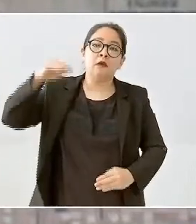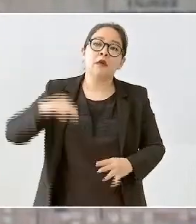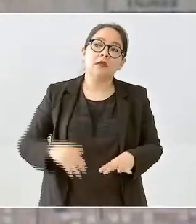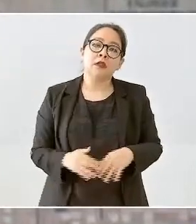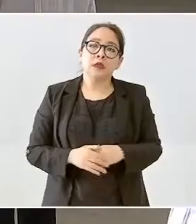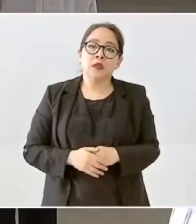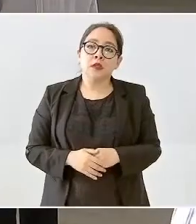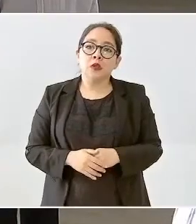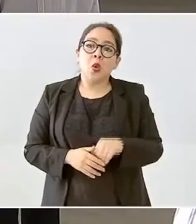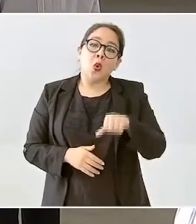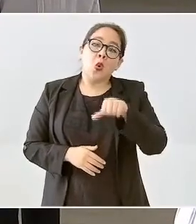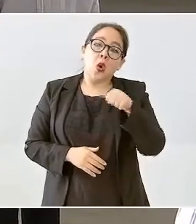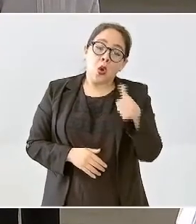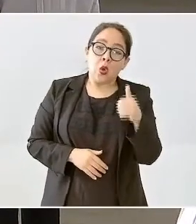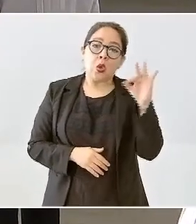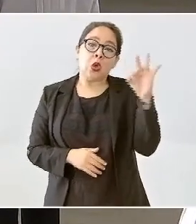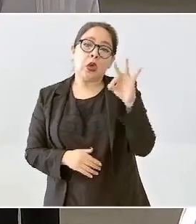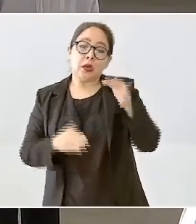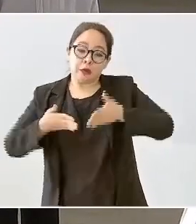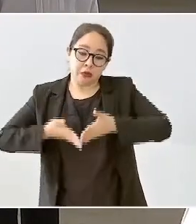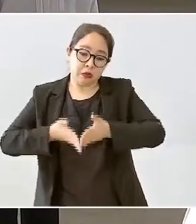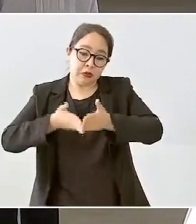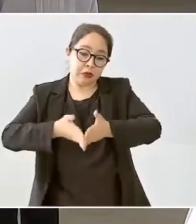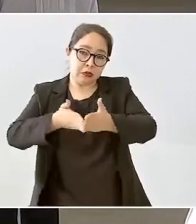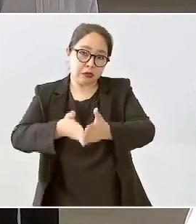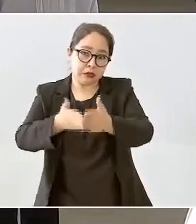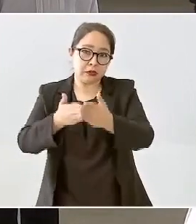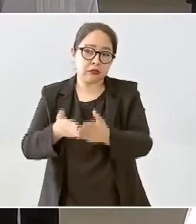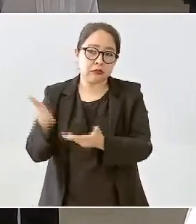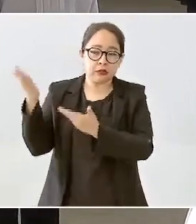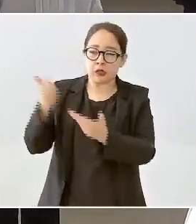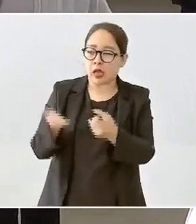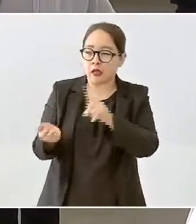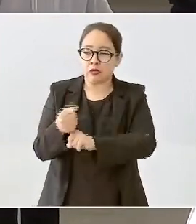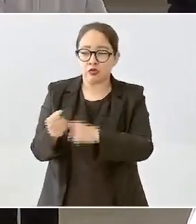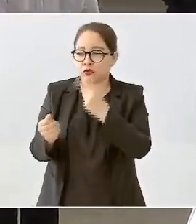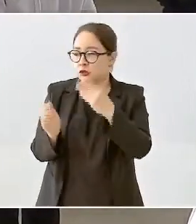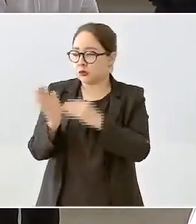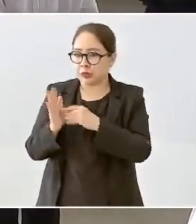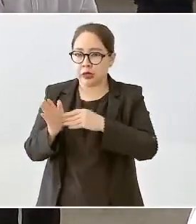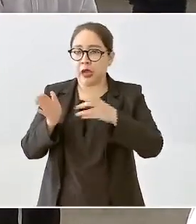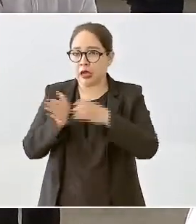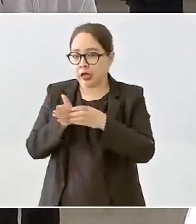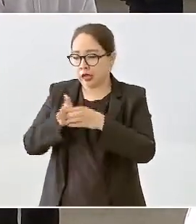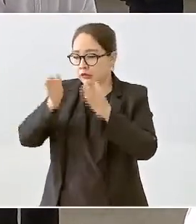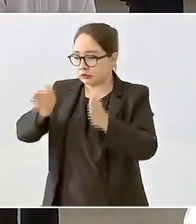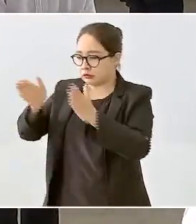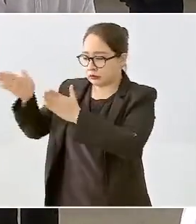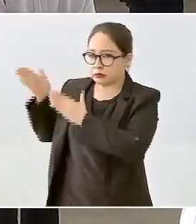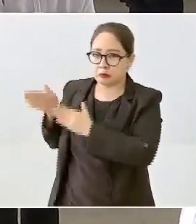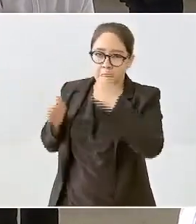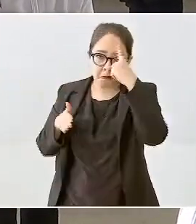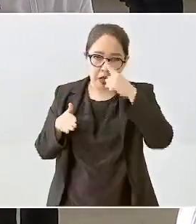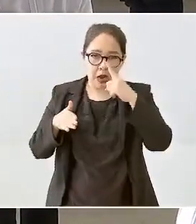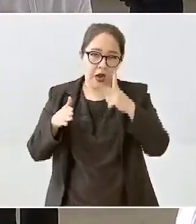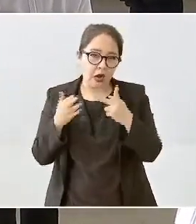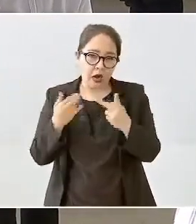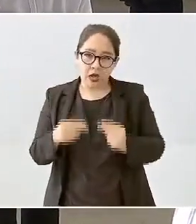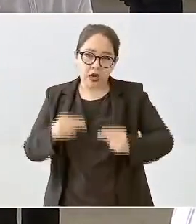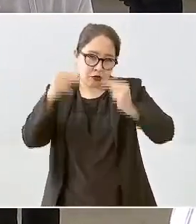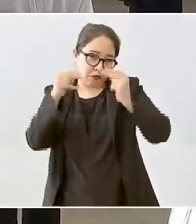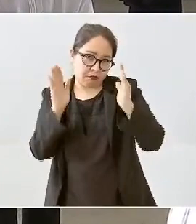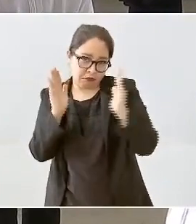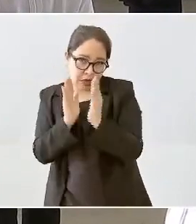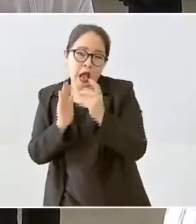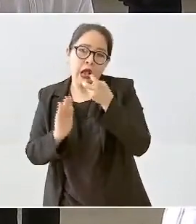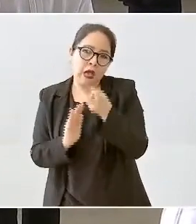tenemos barcos que pudieran entrar ahí hasta de 2,000 contenedores, que son barcos para este tipo de negocios pequeños, pero con eso